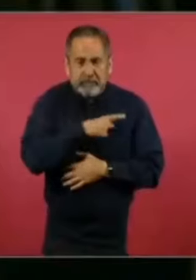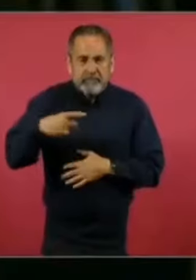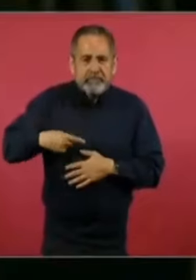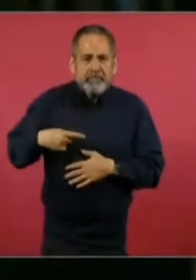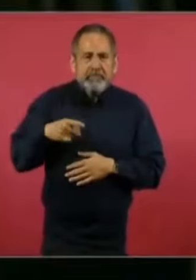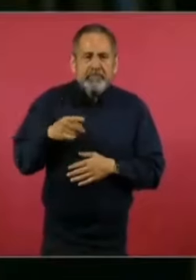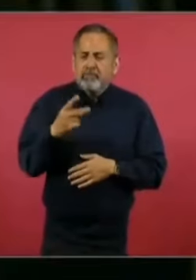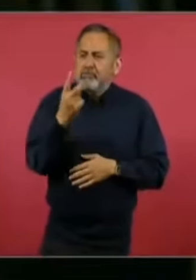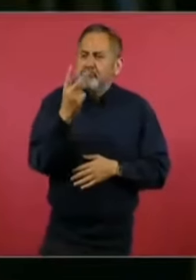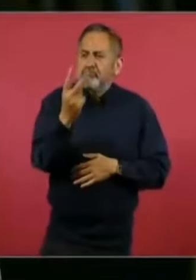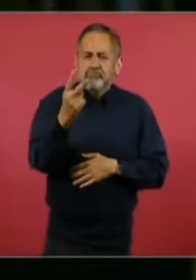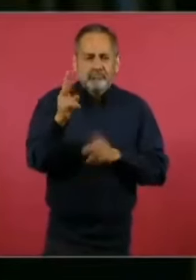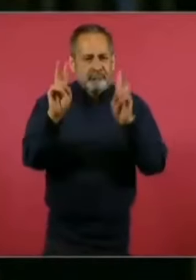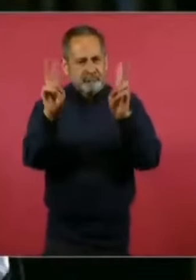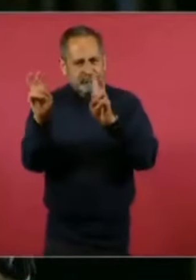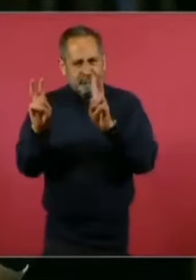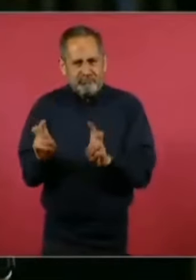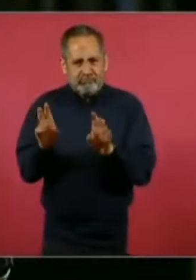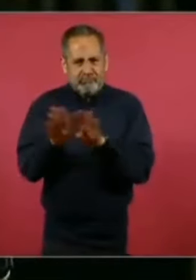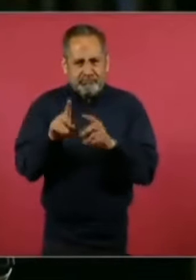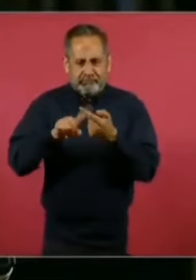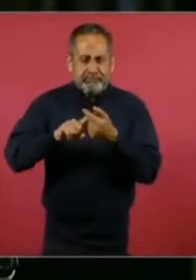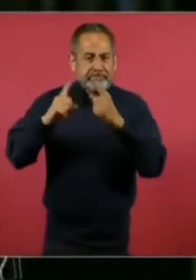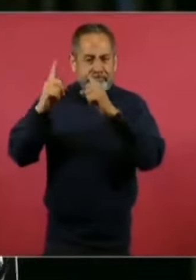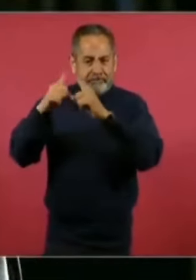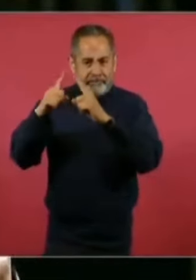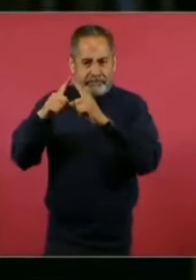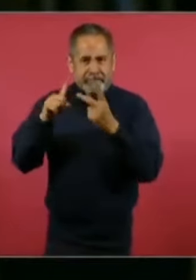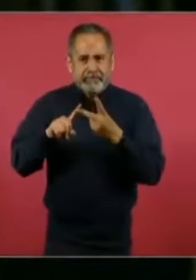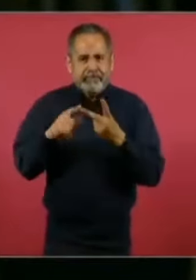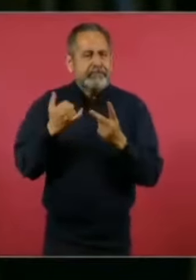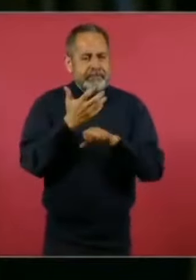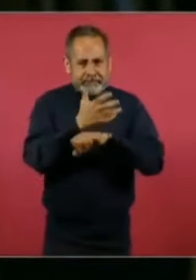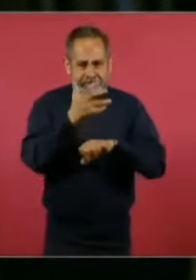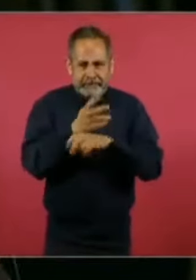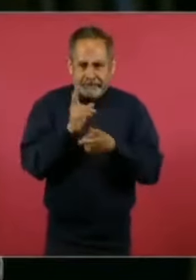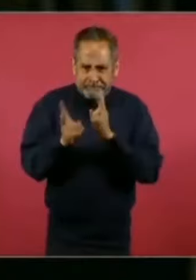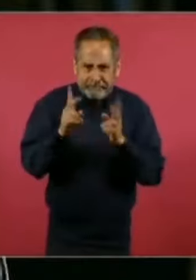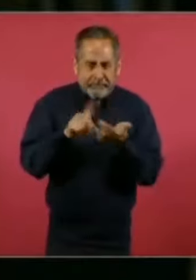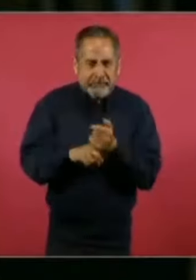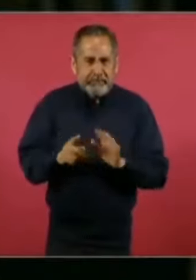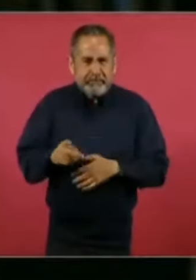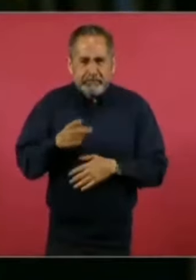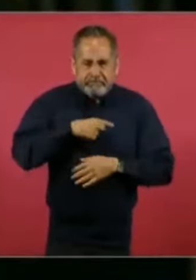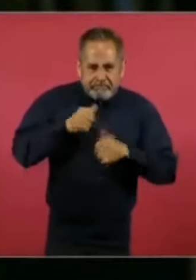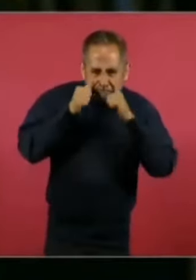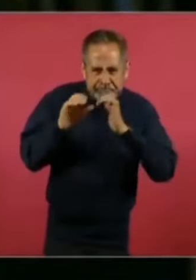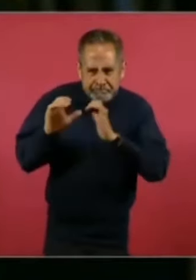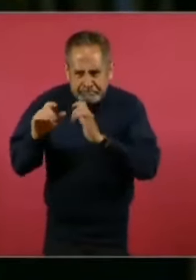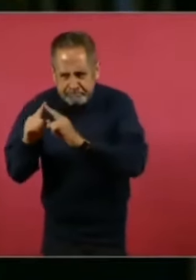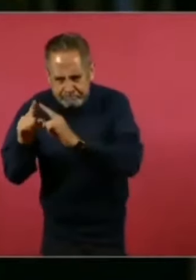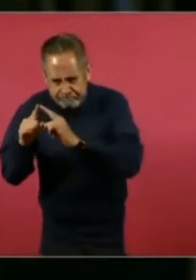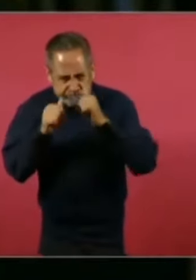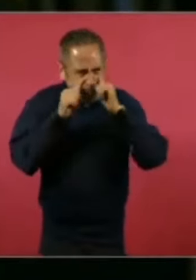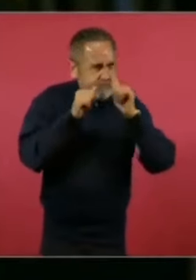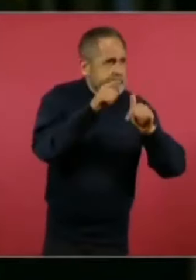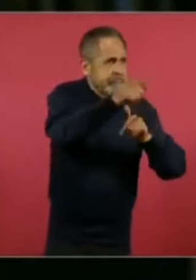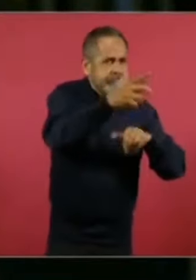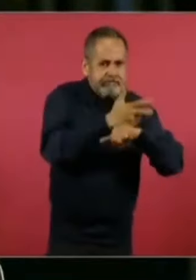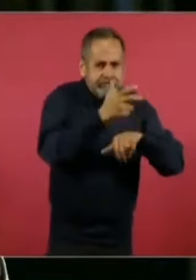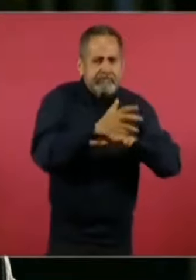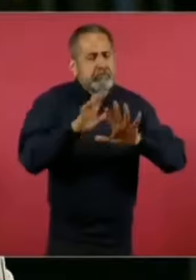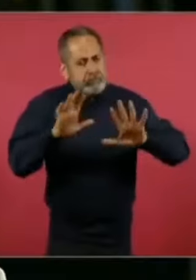dos grandes temas, la Iglesia y Estados Unidos, a los que debíamos prestar gran atención. Nuestro